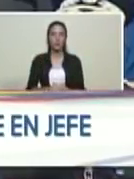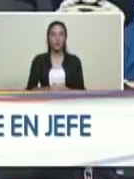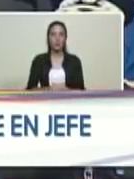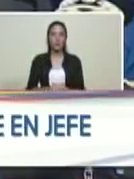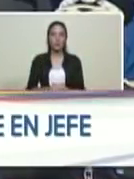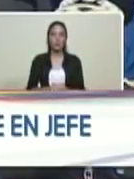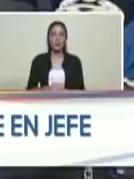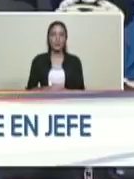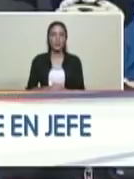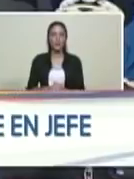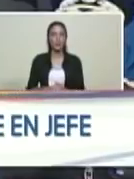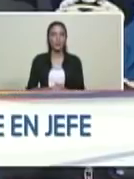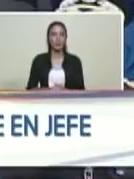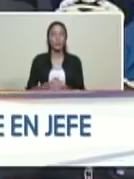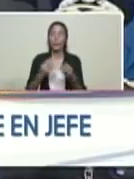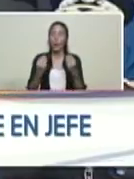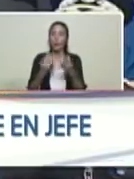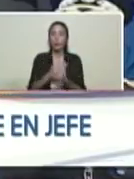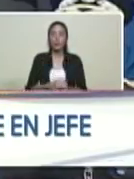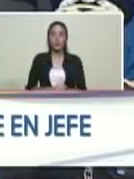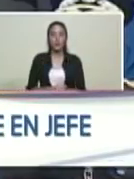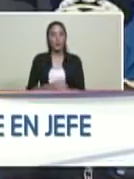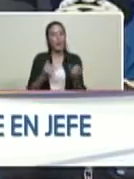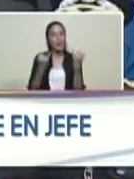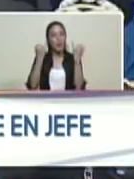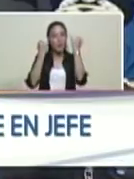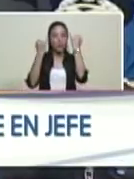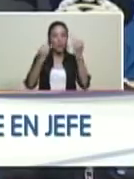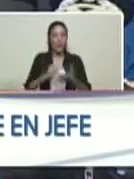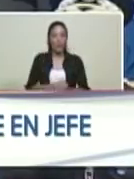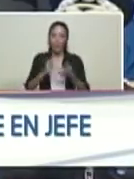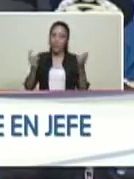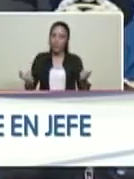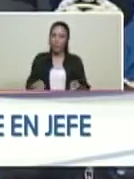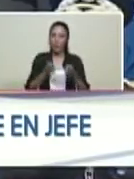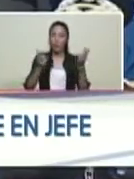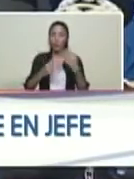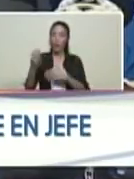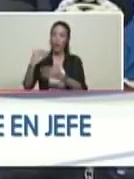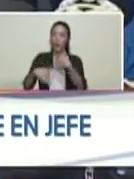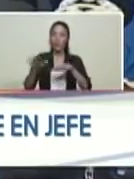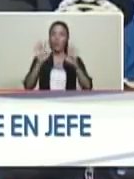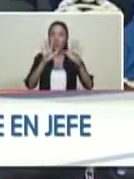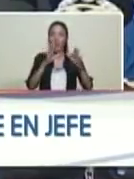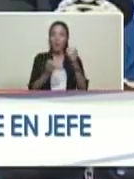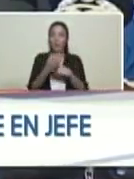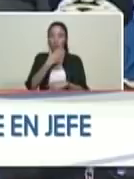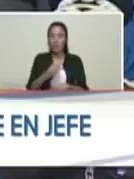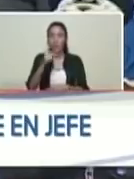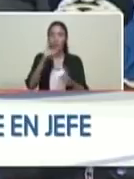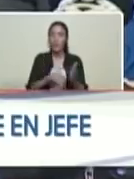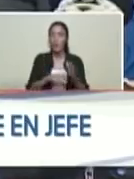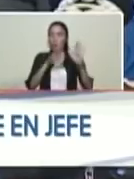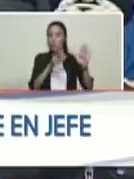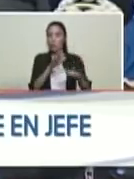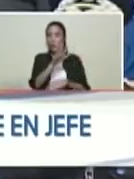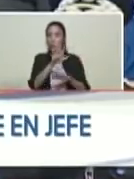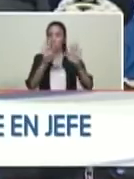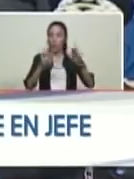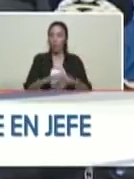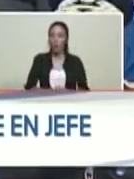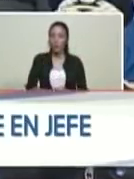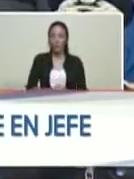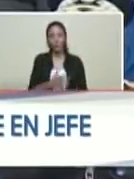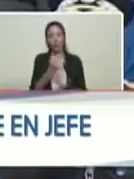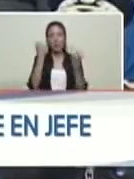estrategia retarda actriz que llevó a la victoria del 10 de diciembre 1859 es una de